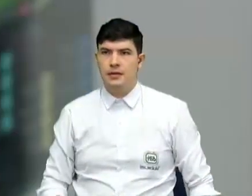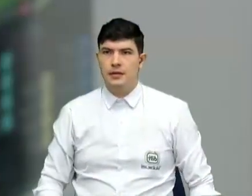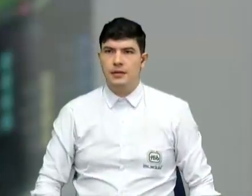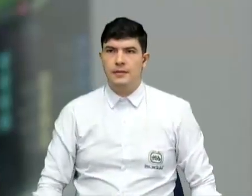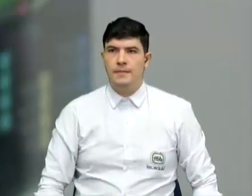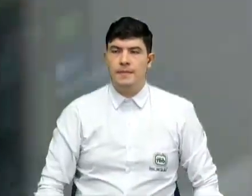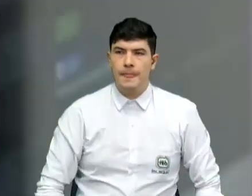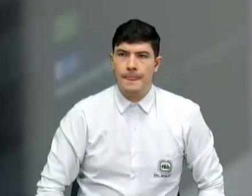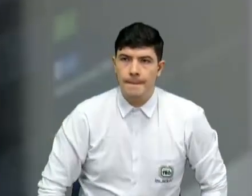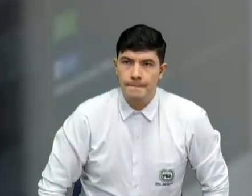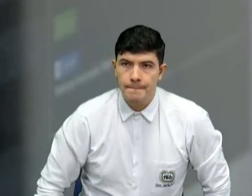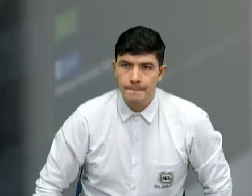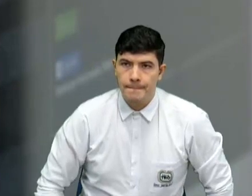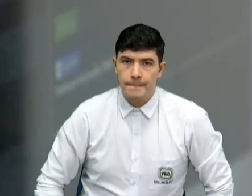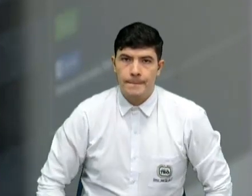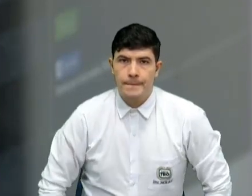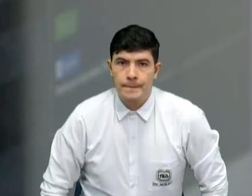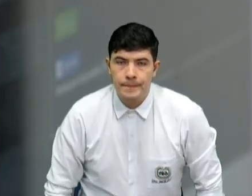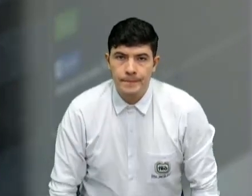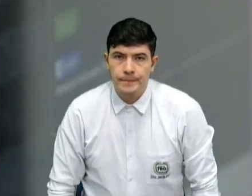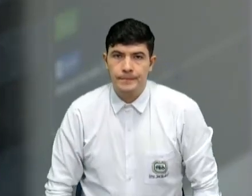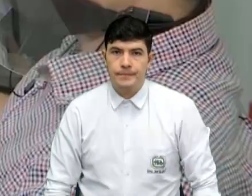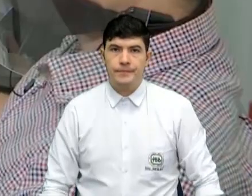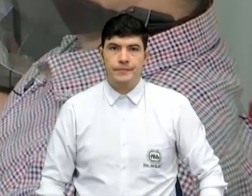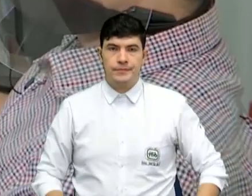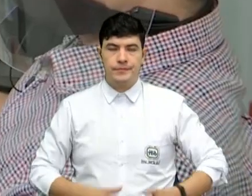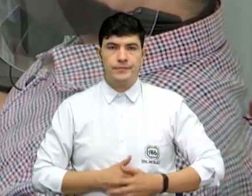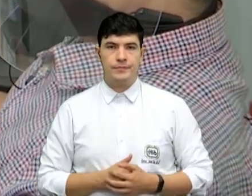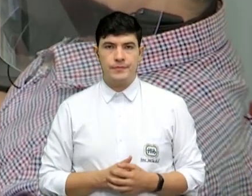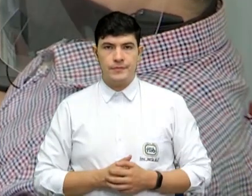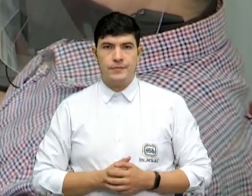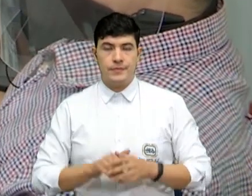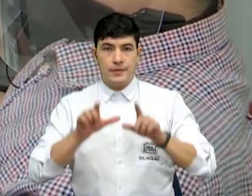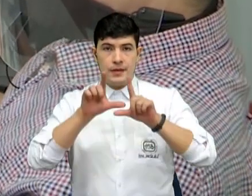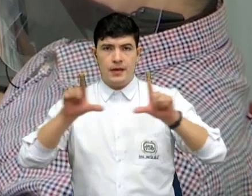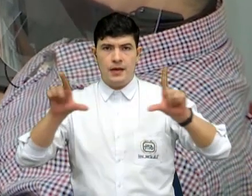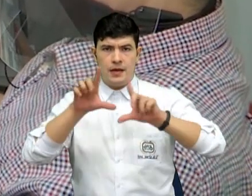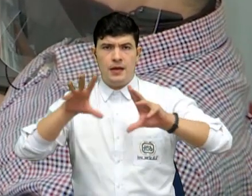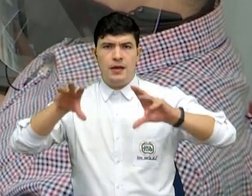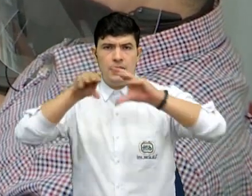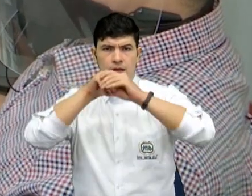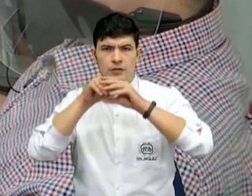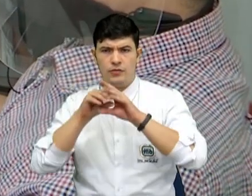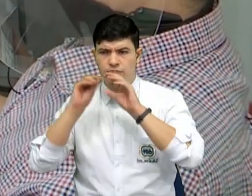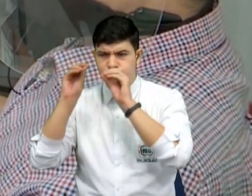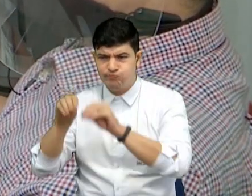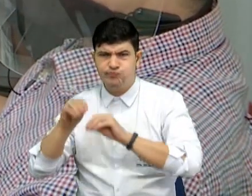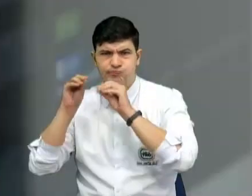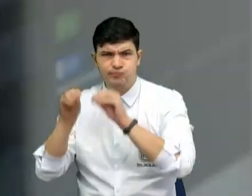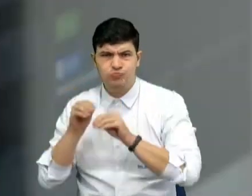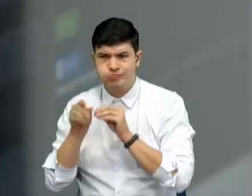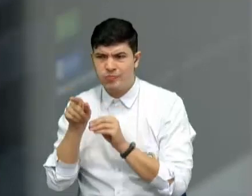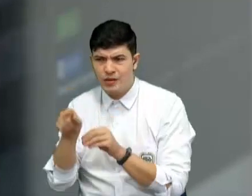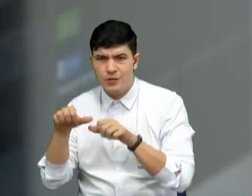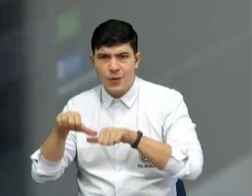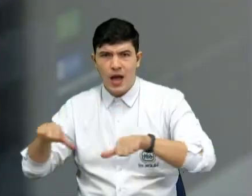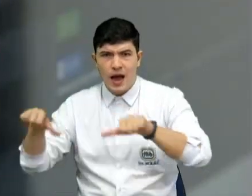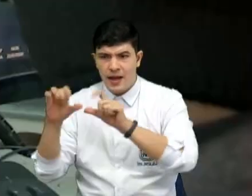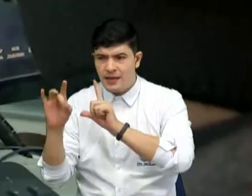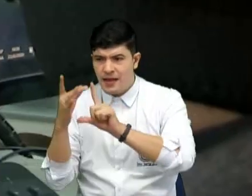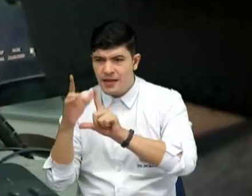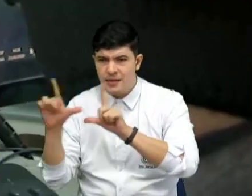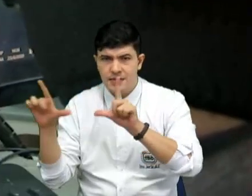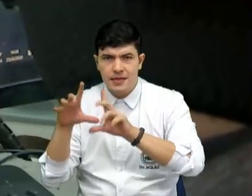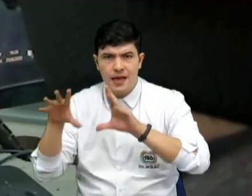Canal TRO sigue llegando a los hogares de más colombianos, en esta ocasión fortaleciendo cada vez más el área digital que minuto a minuto transmite